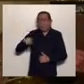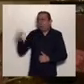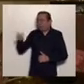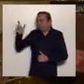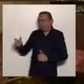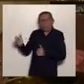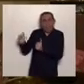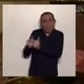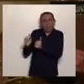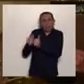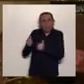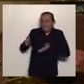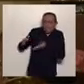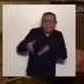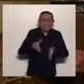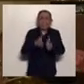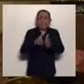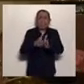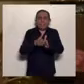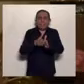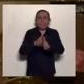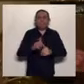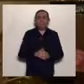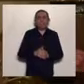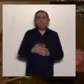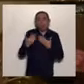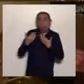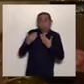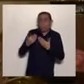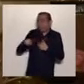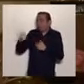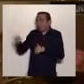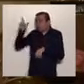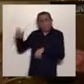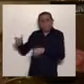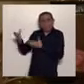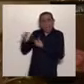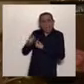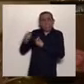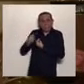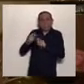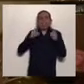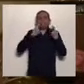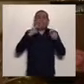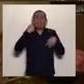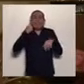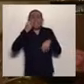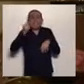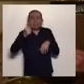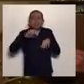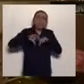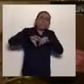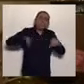más avanzado en el camino y que por lo tanto nos pueda dar una mano entonces en este tema de descubrir,